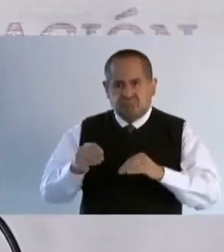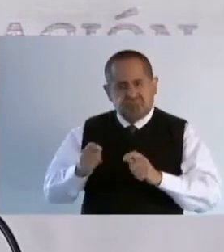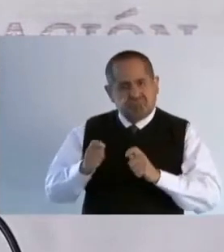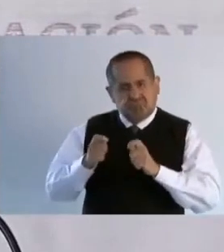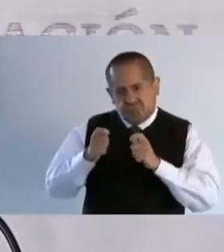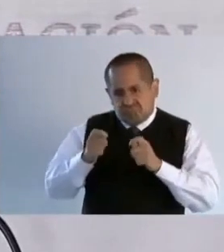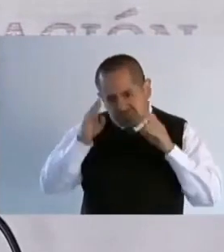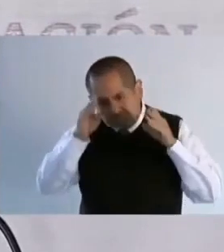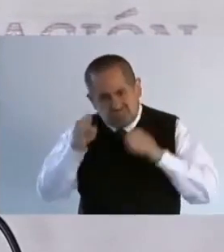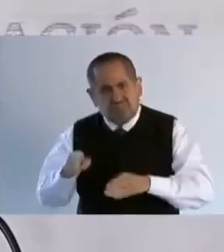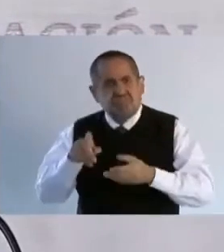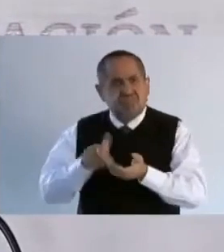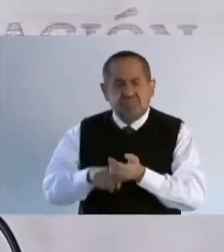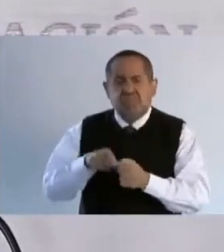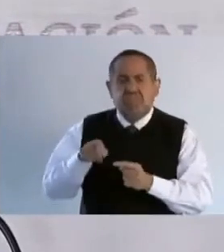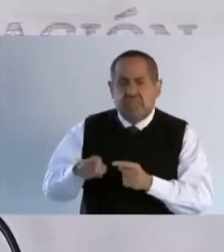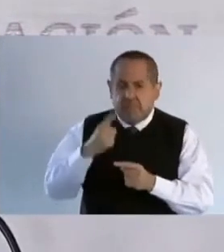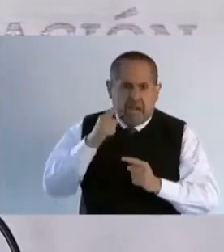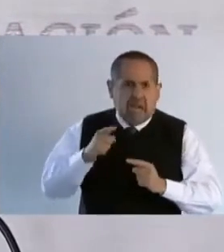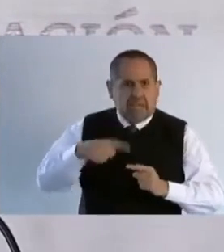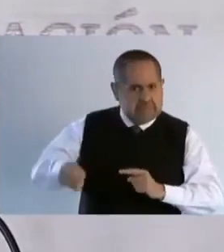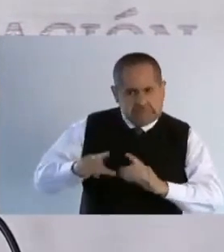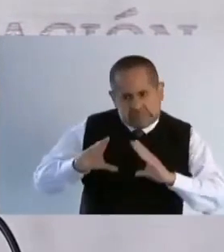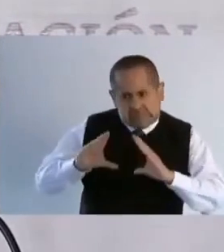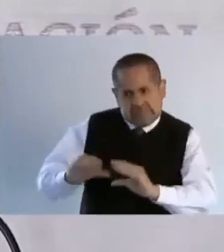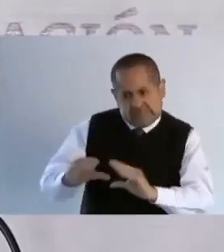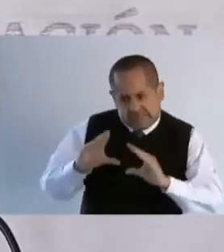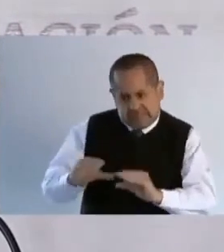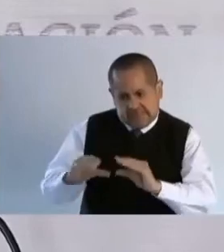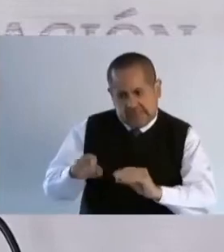dedicada a formar